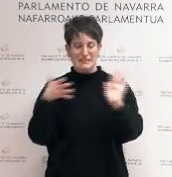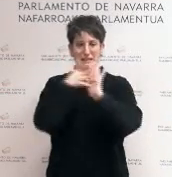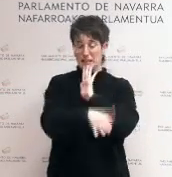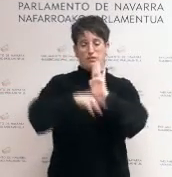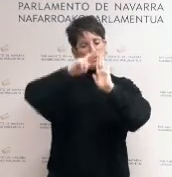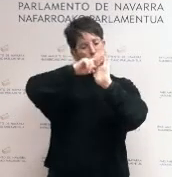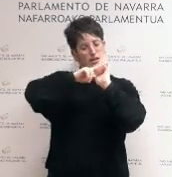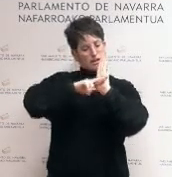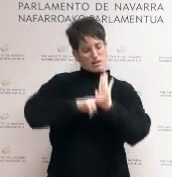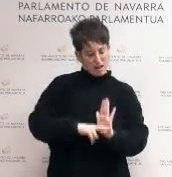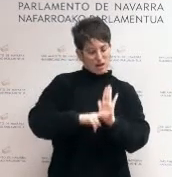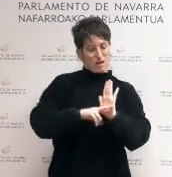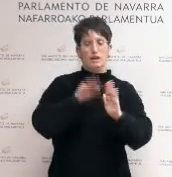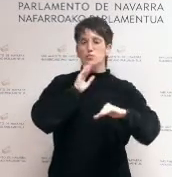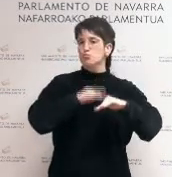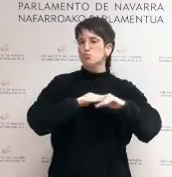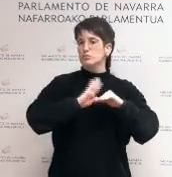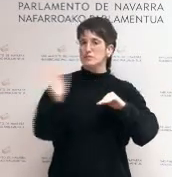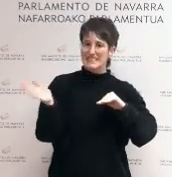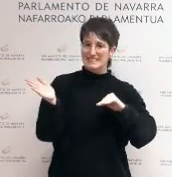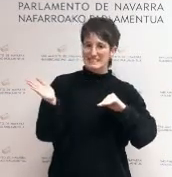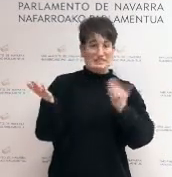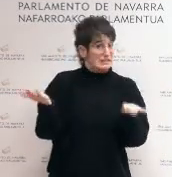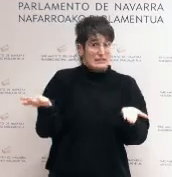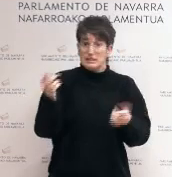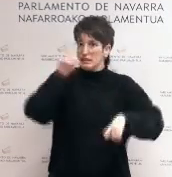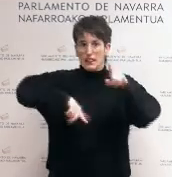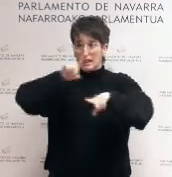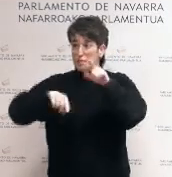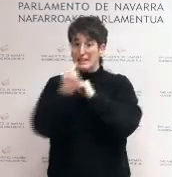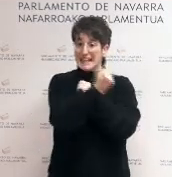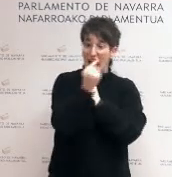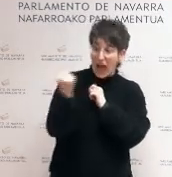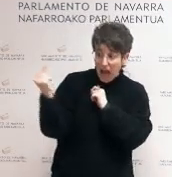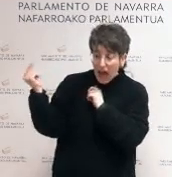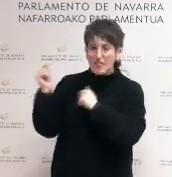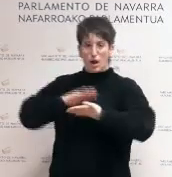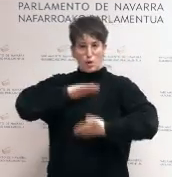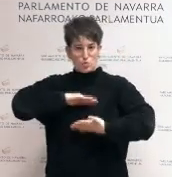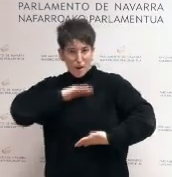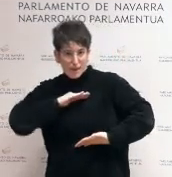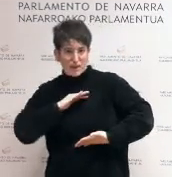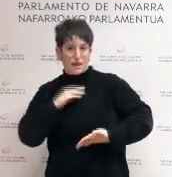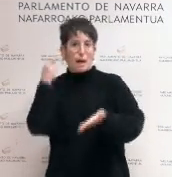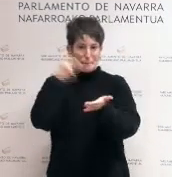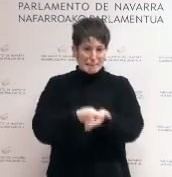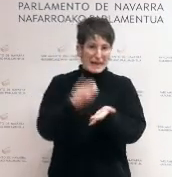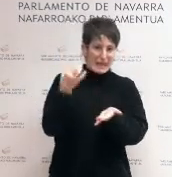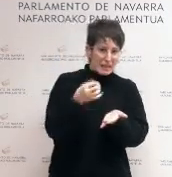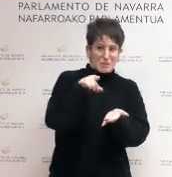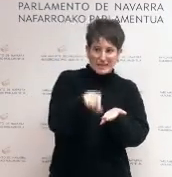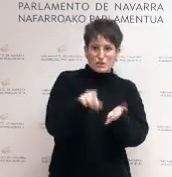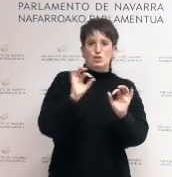juego, que cada uno tribute según su capacidad adquisitiva. Esto sí hubiera